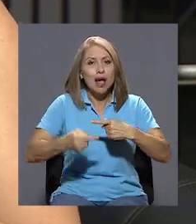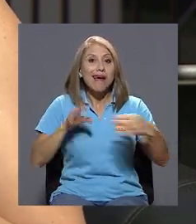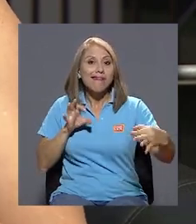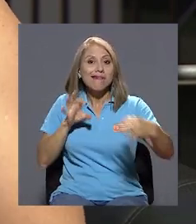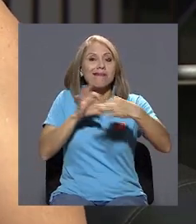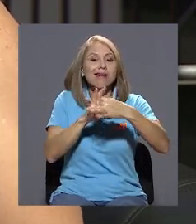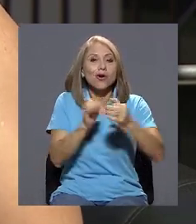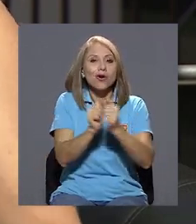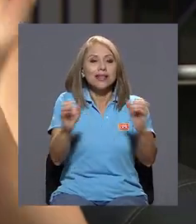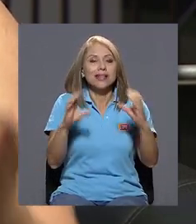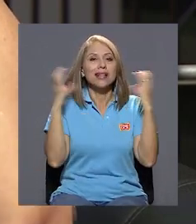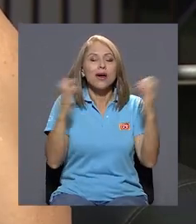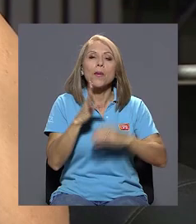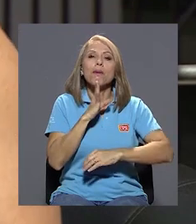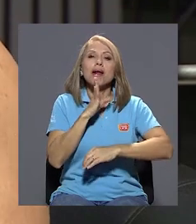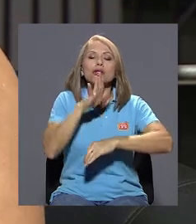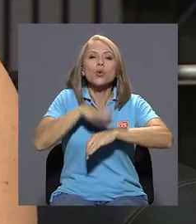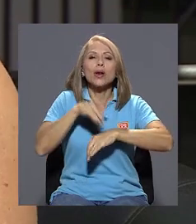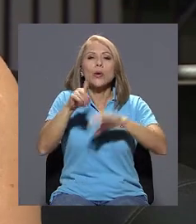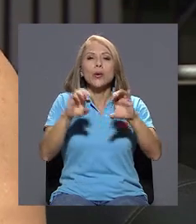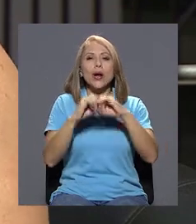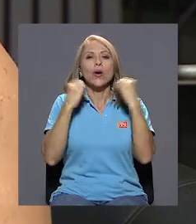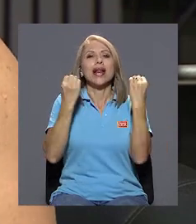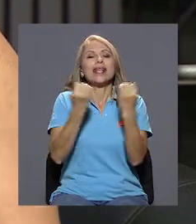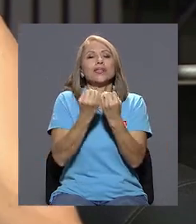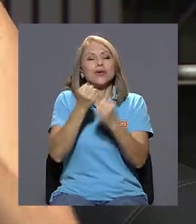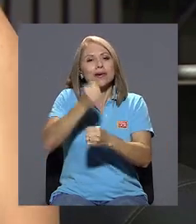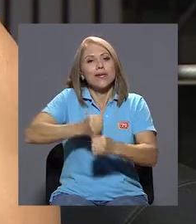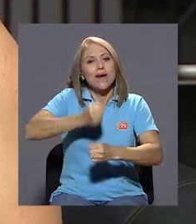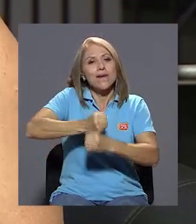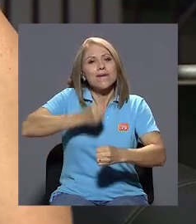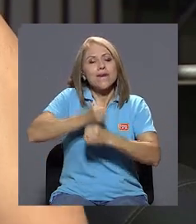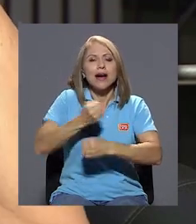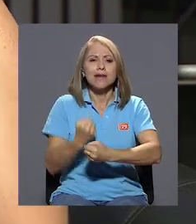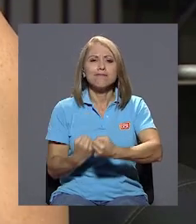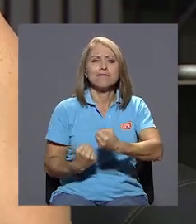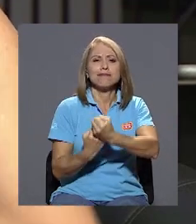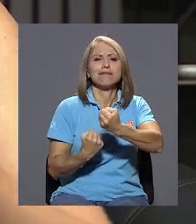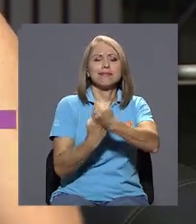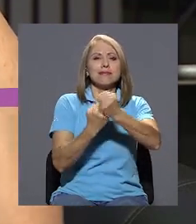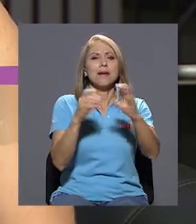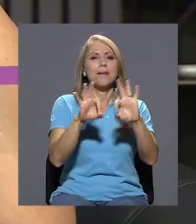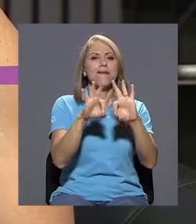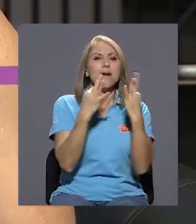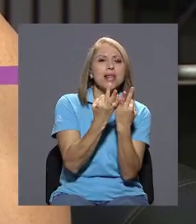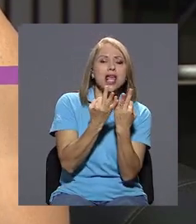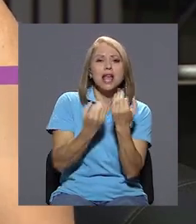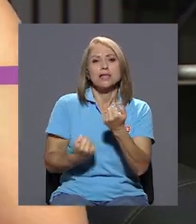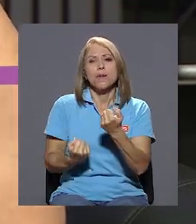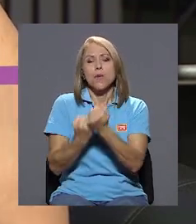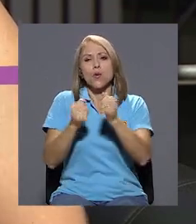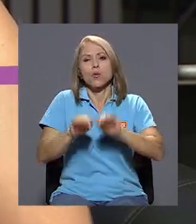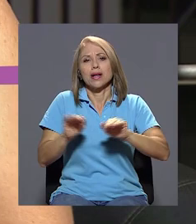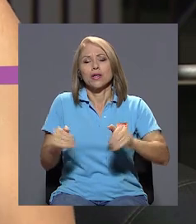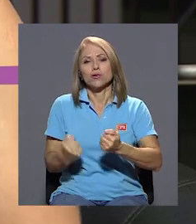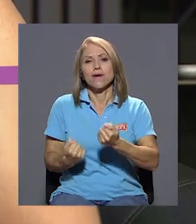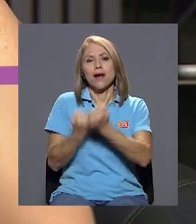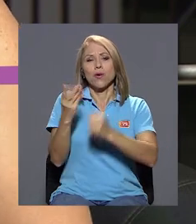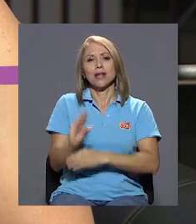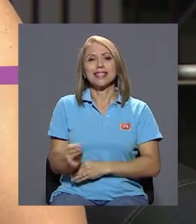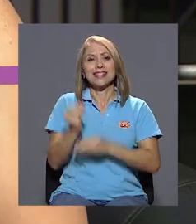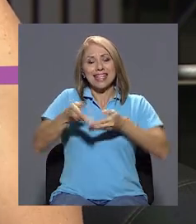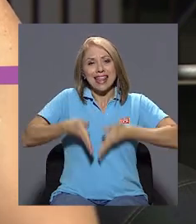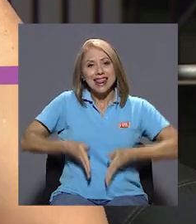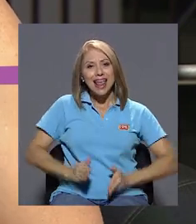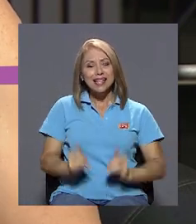de una de las organizaciones que trabaja brindando apoyo a familiares, a niños y adolescentes que nacen con un